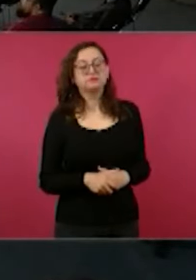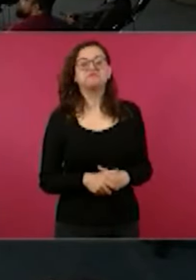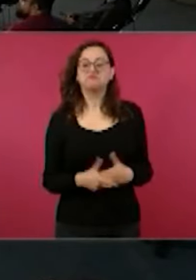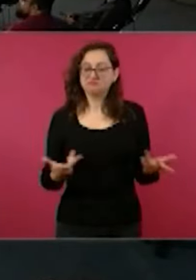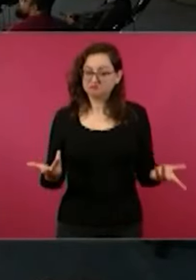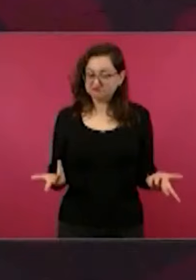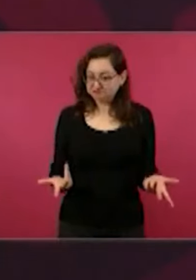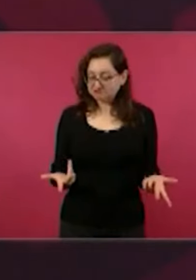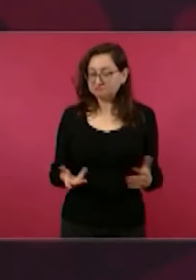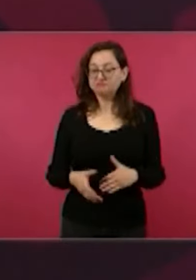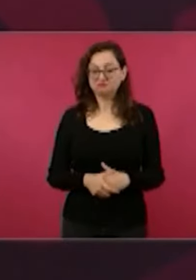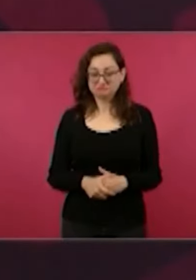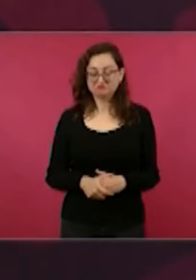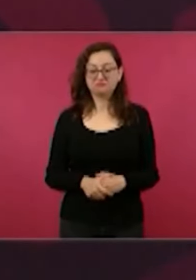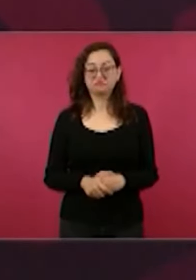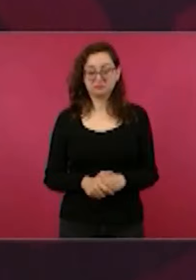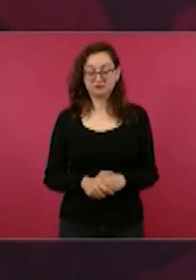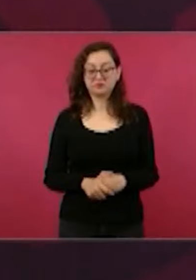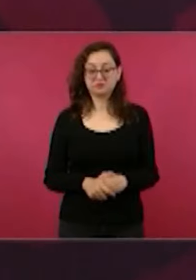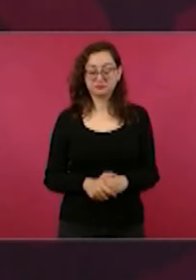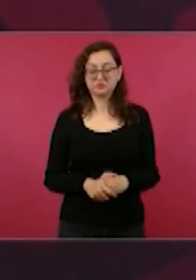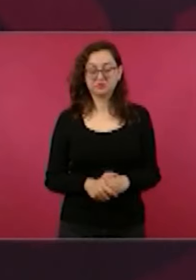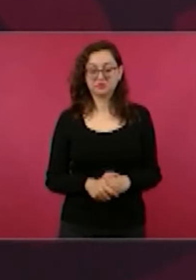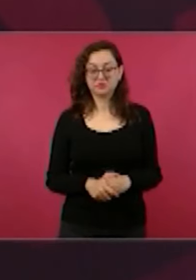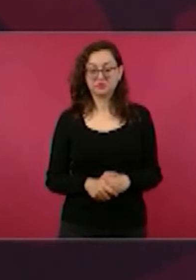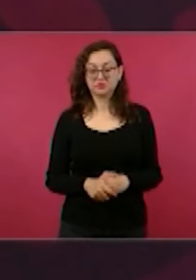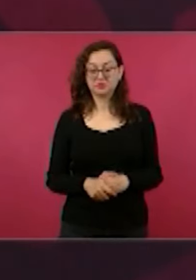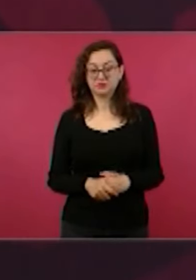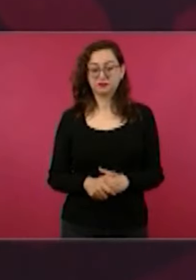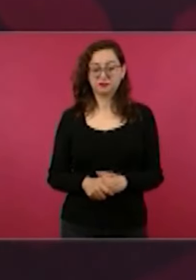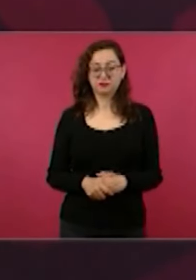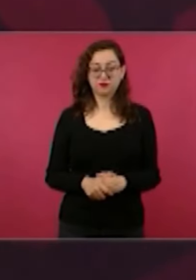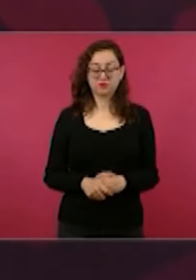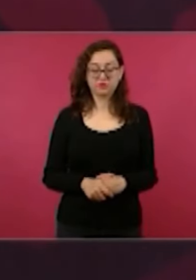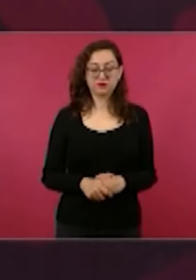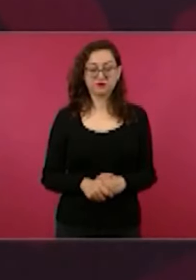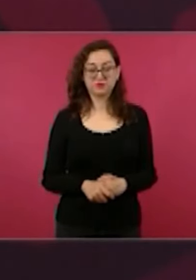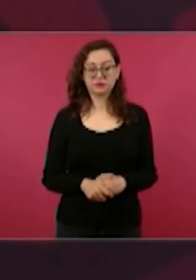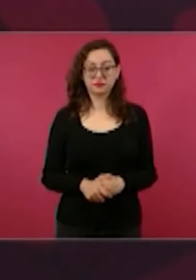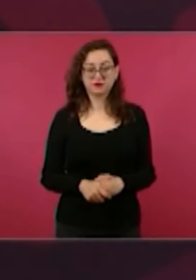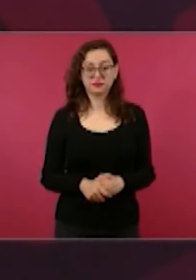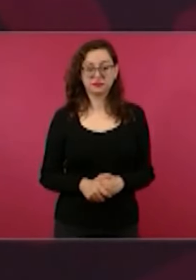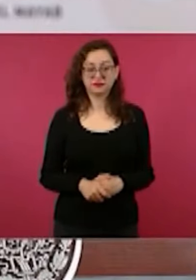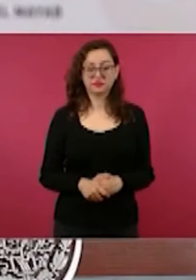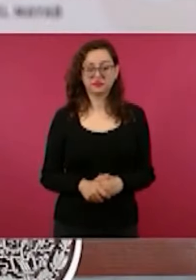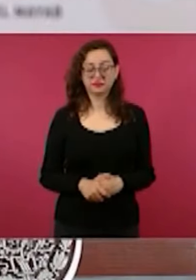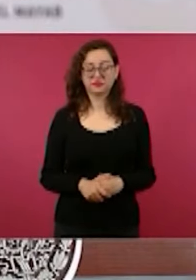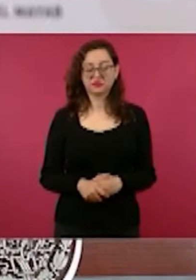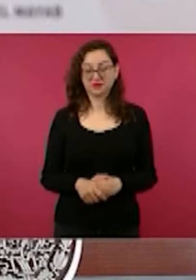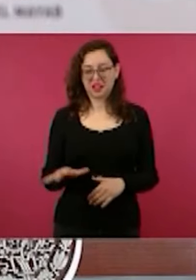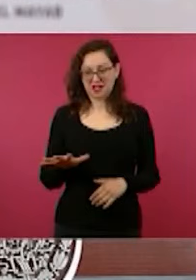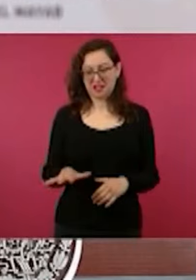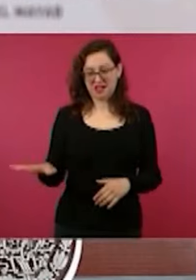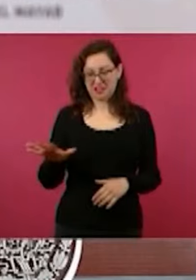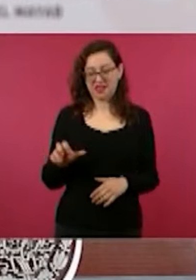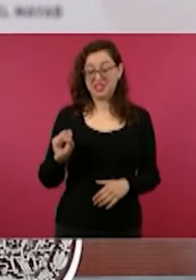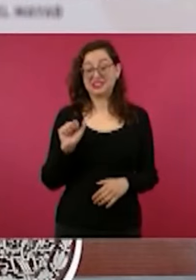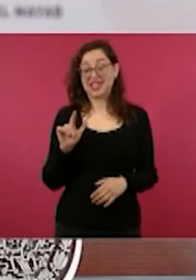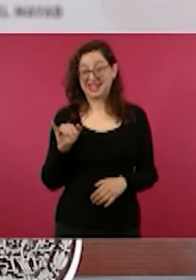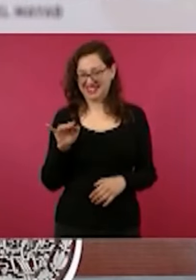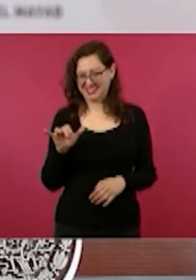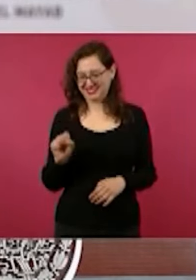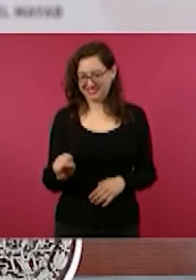posible yo creo que eh sh tiene la oportunidad de tomar el toro por los cuernos y decir vamos a hacer esto en serio vamos a